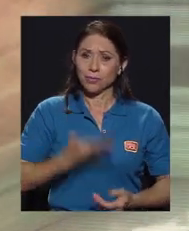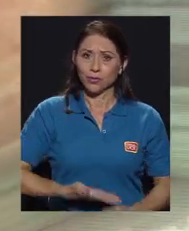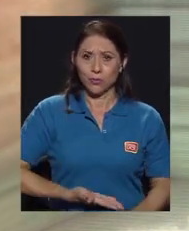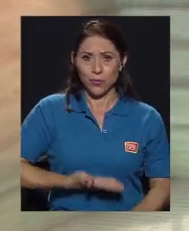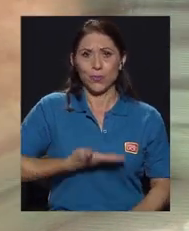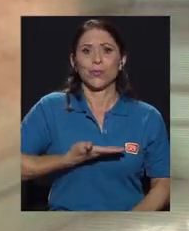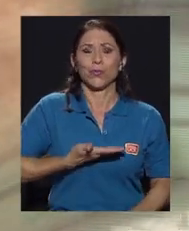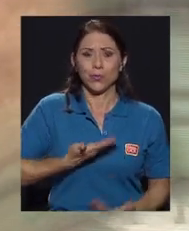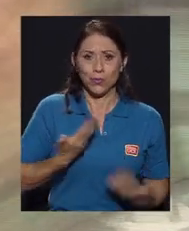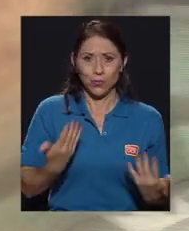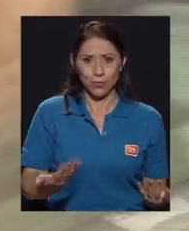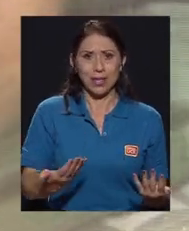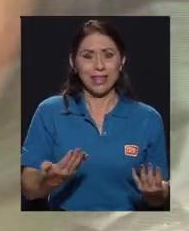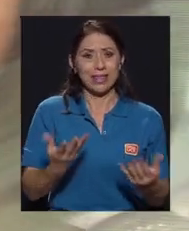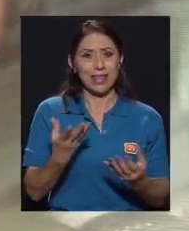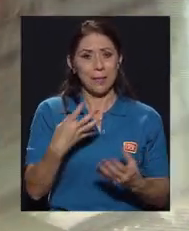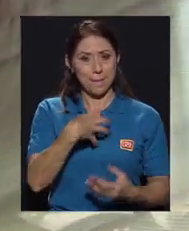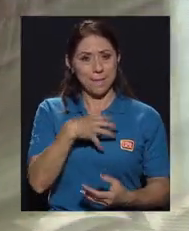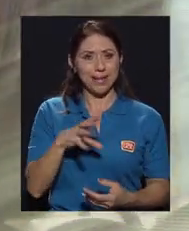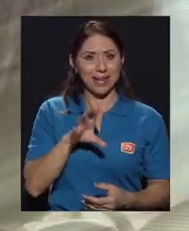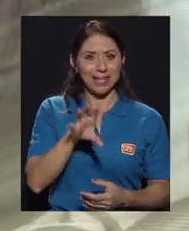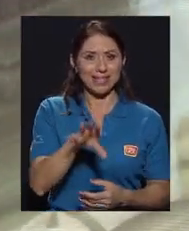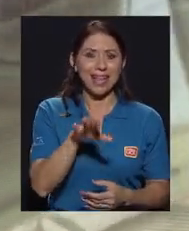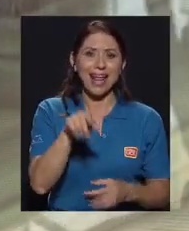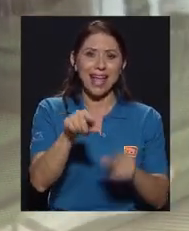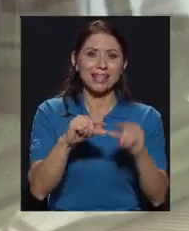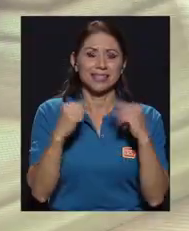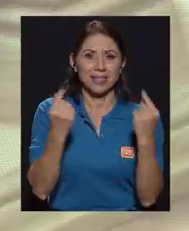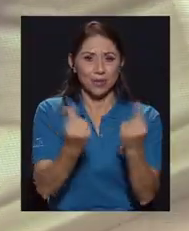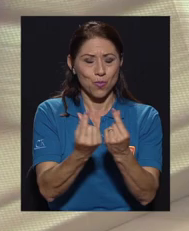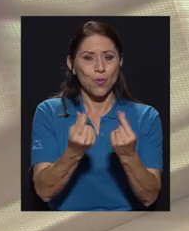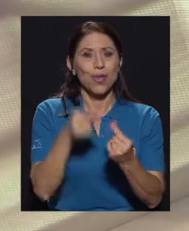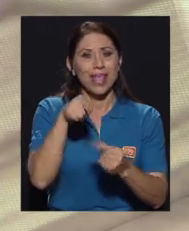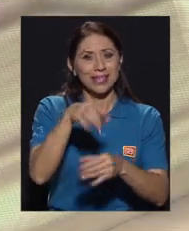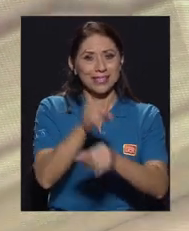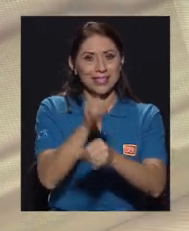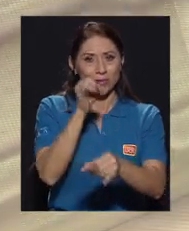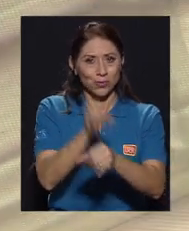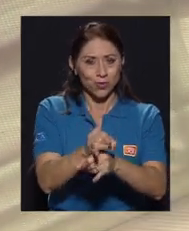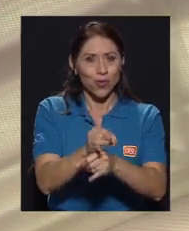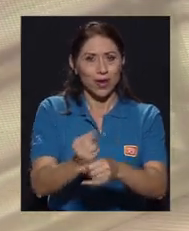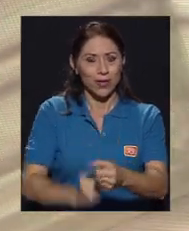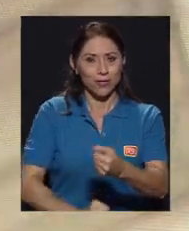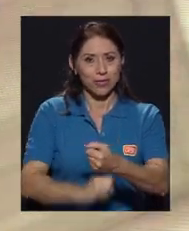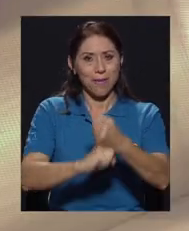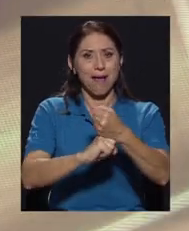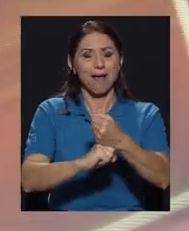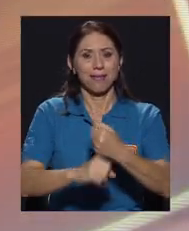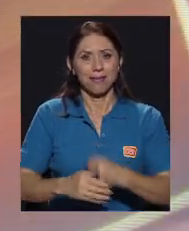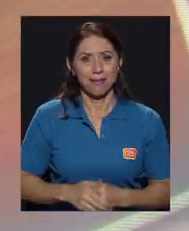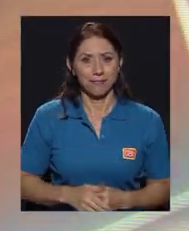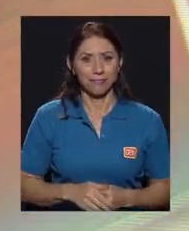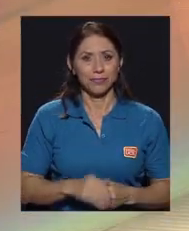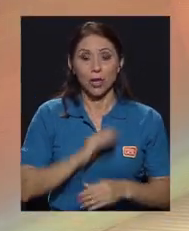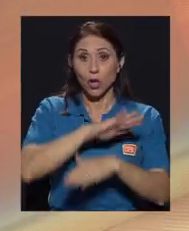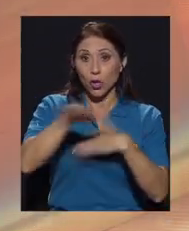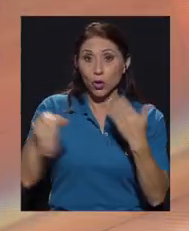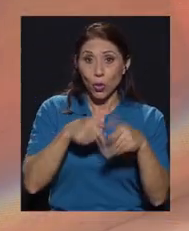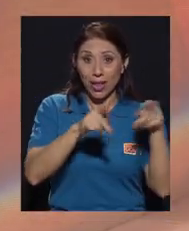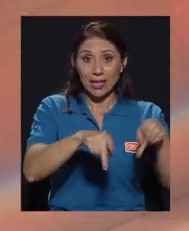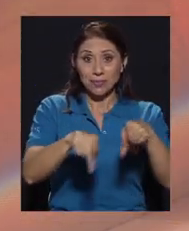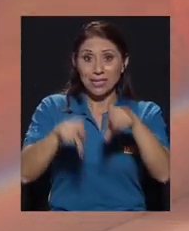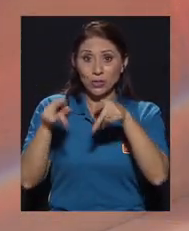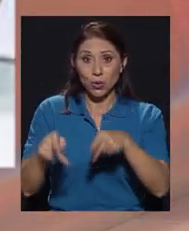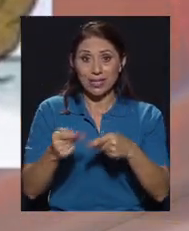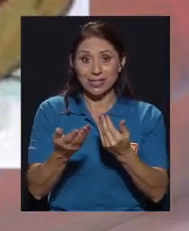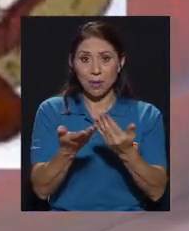sentimos orgullosos, orgullosas de pertenecer a ese grupo y a esa institución que lo respalda. Todas las